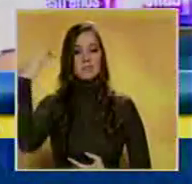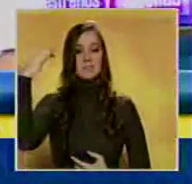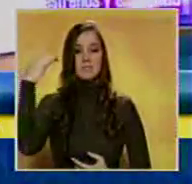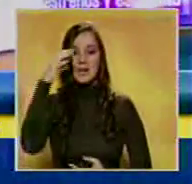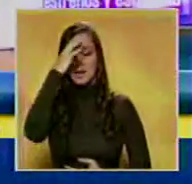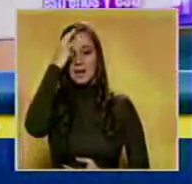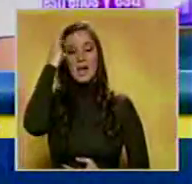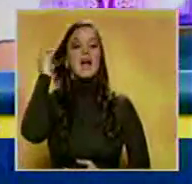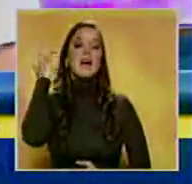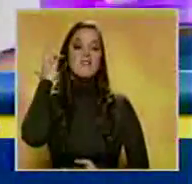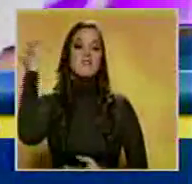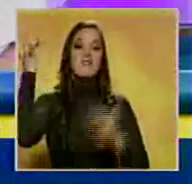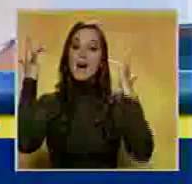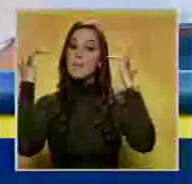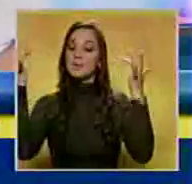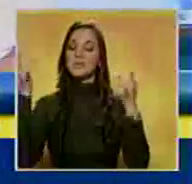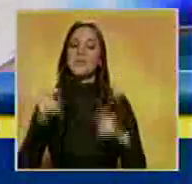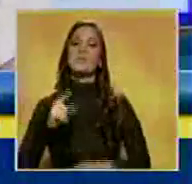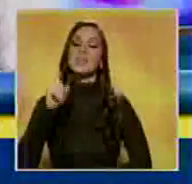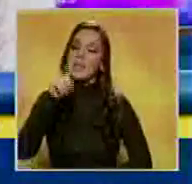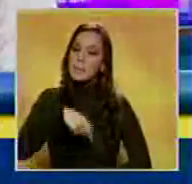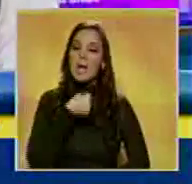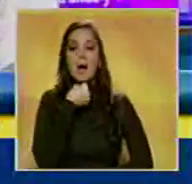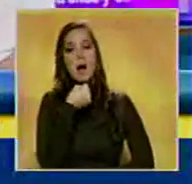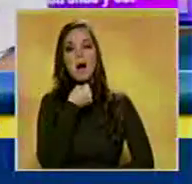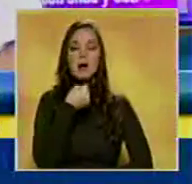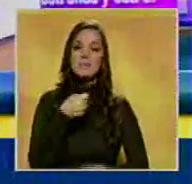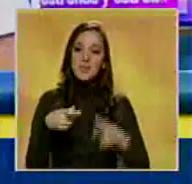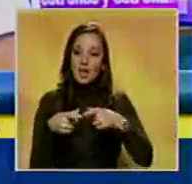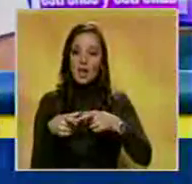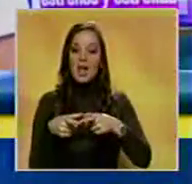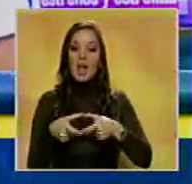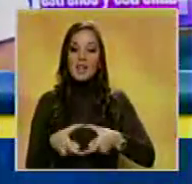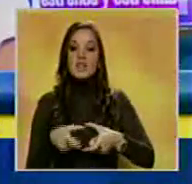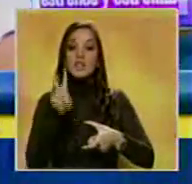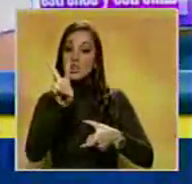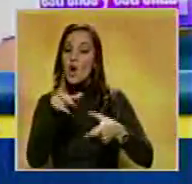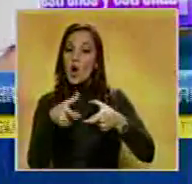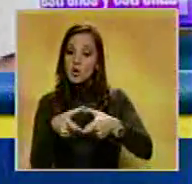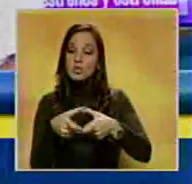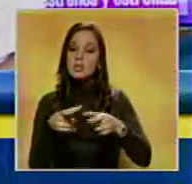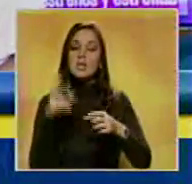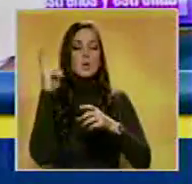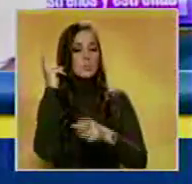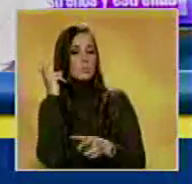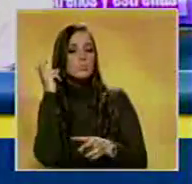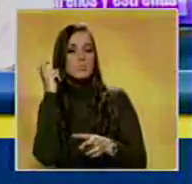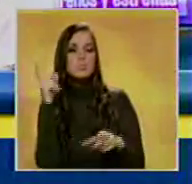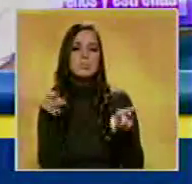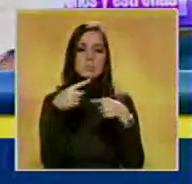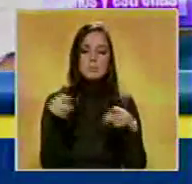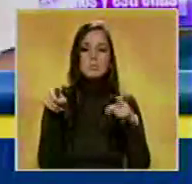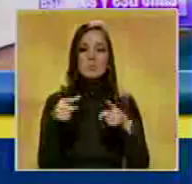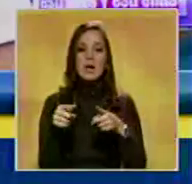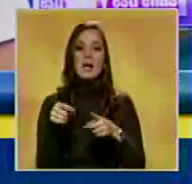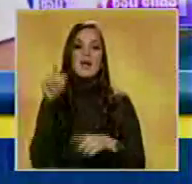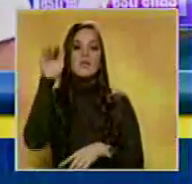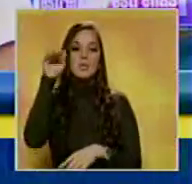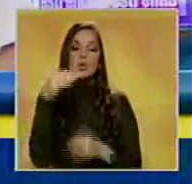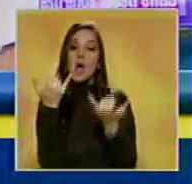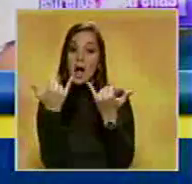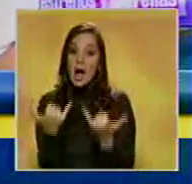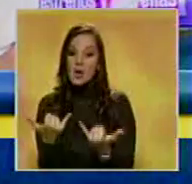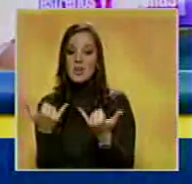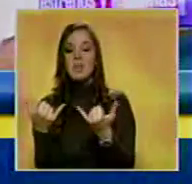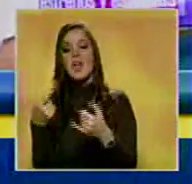tuve la posibilidad de hacer dos discos con el grupo, y ahora estos dos discos en solitario. El primero fue Pasado, Presente y Futuro, y ahorita que estamos con